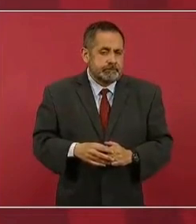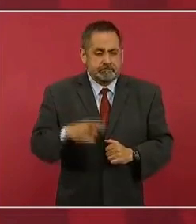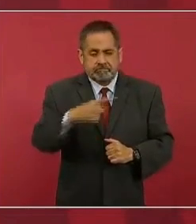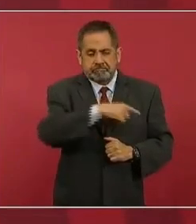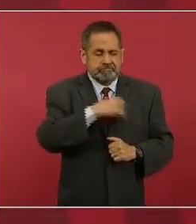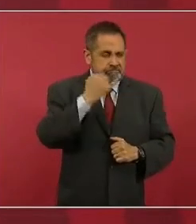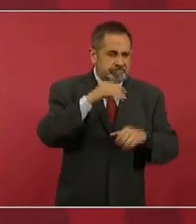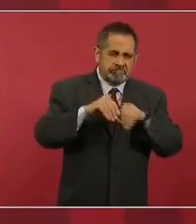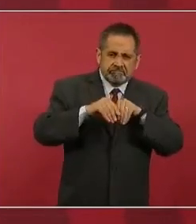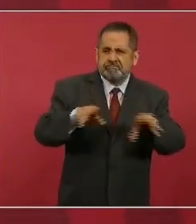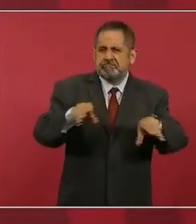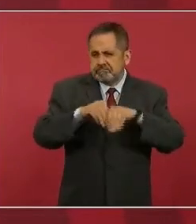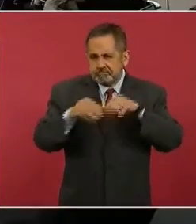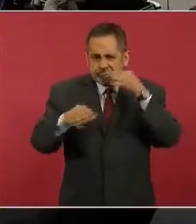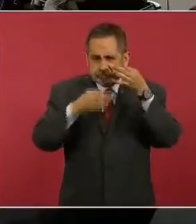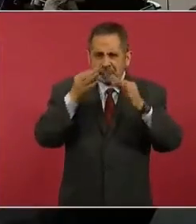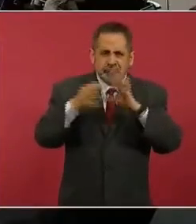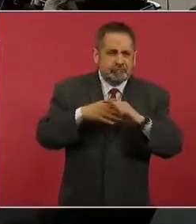impusieron